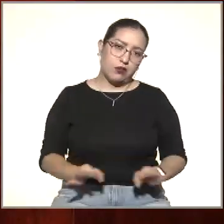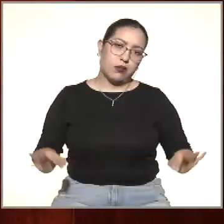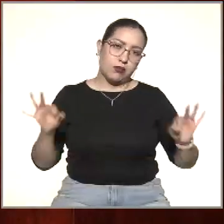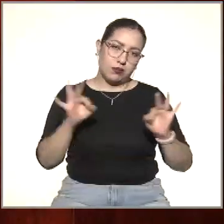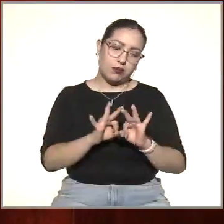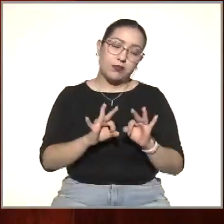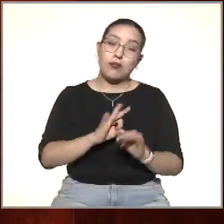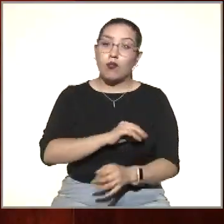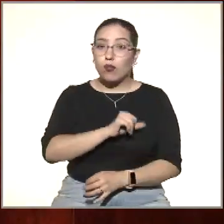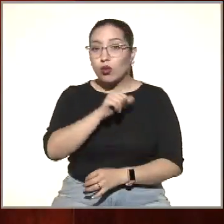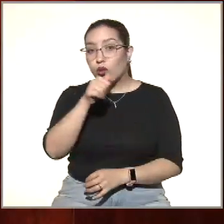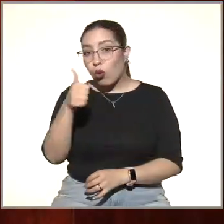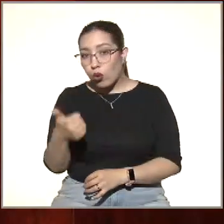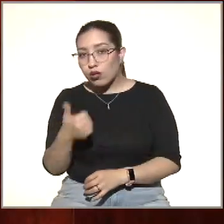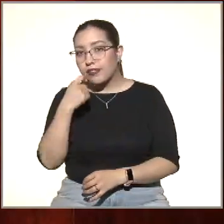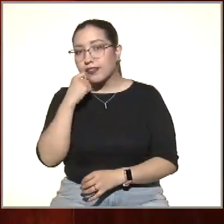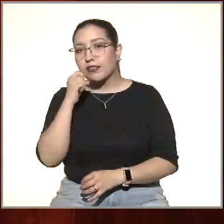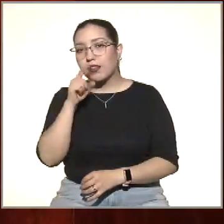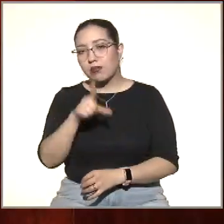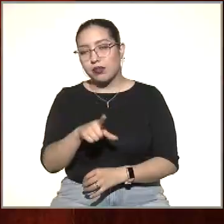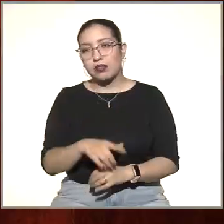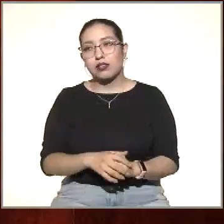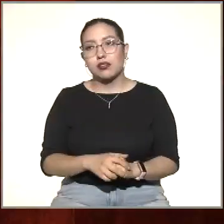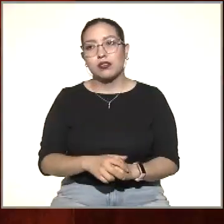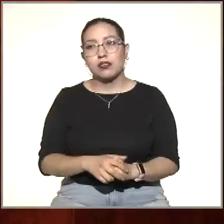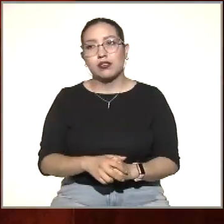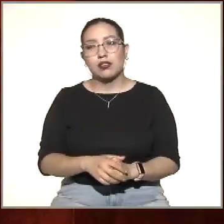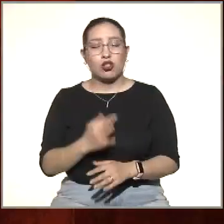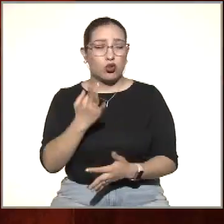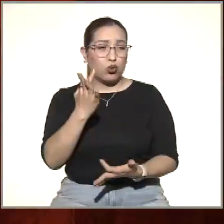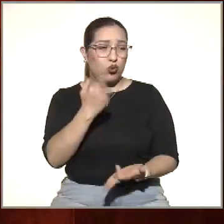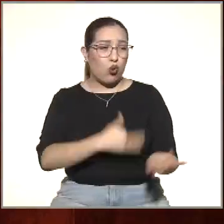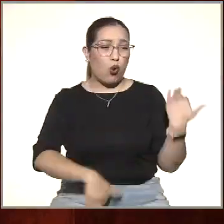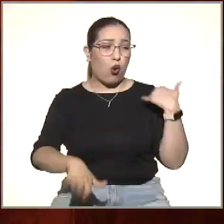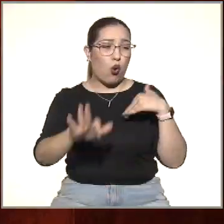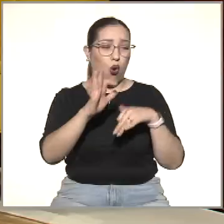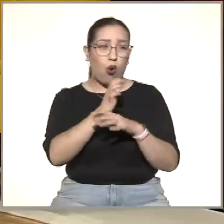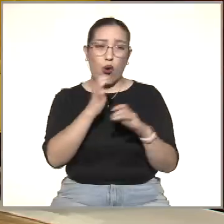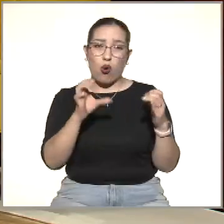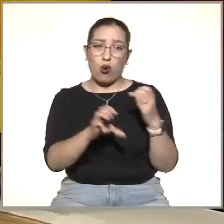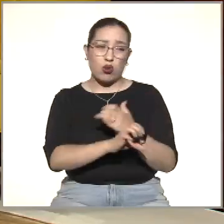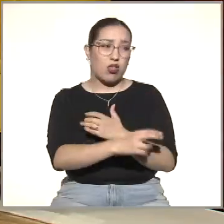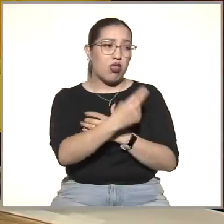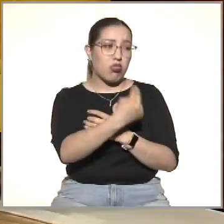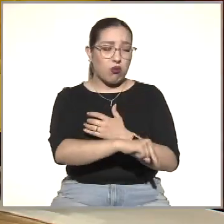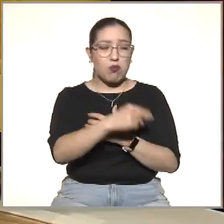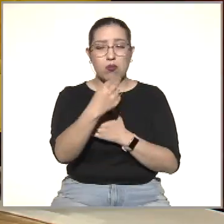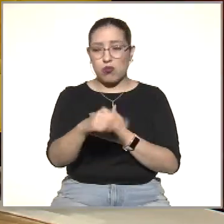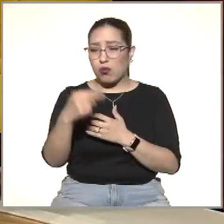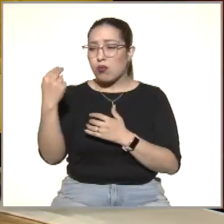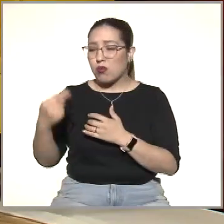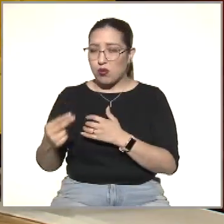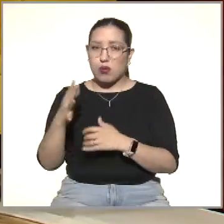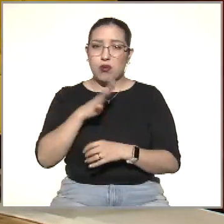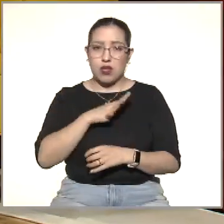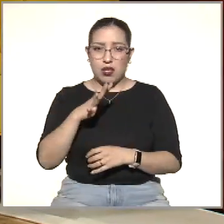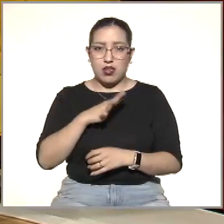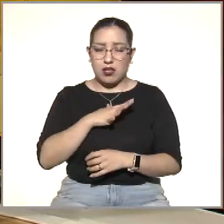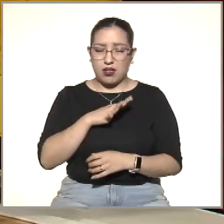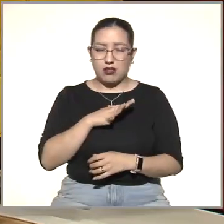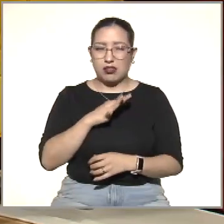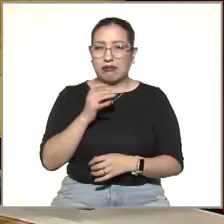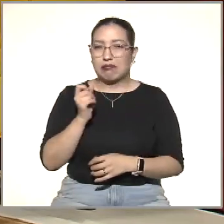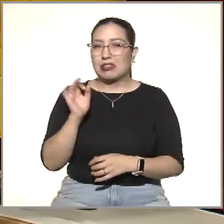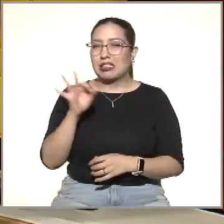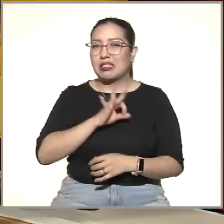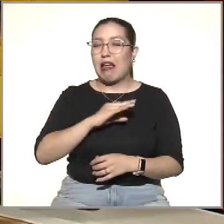otra es que creo que no hay nada innombrable, todo tiene un nombre, ¿no? El innombrable, alguien que nos cae mal. Los